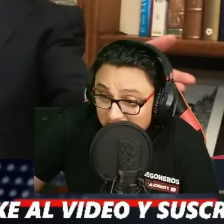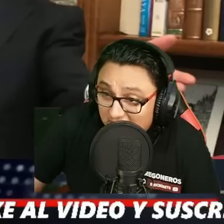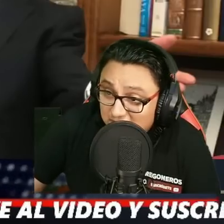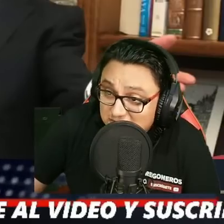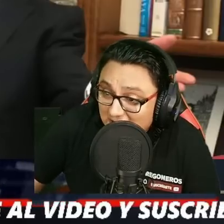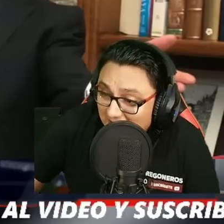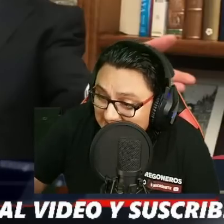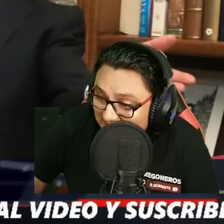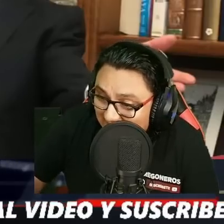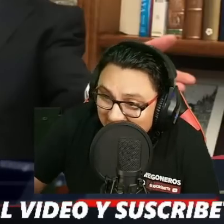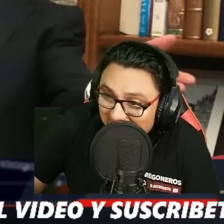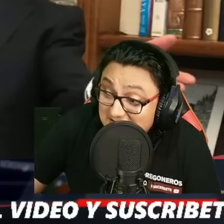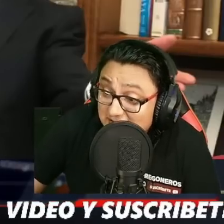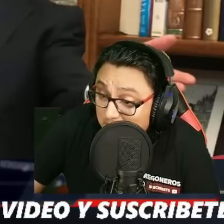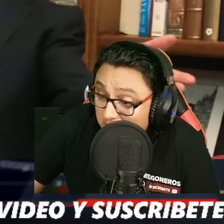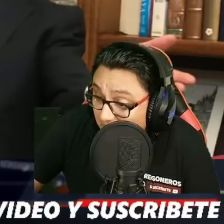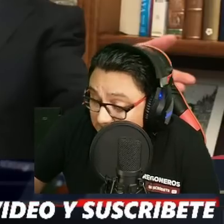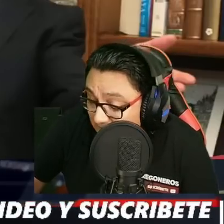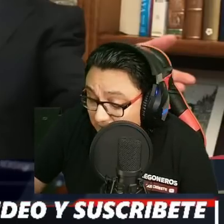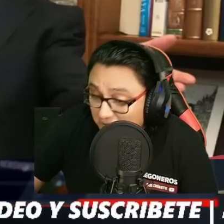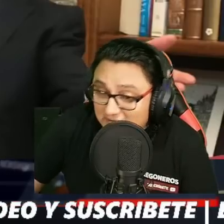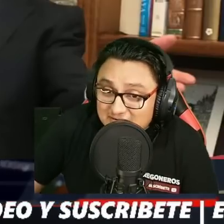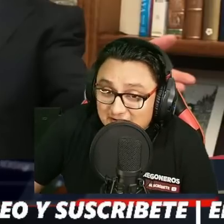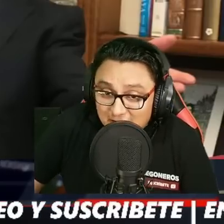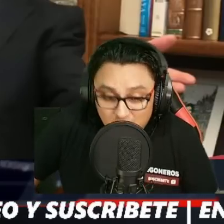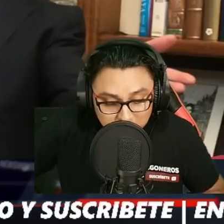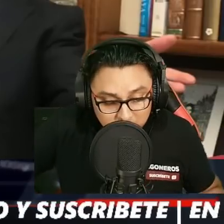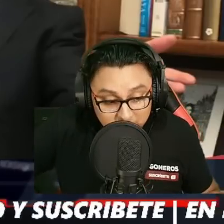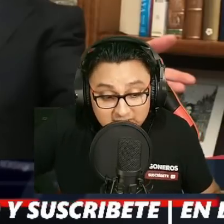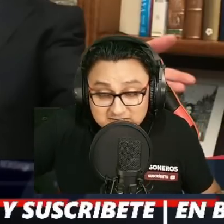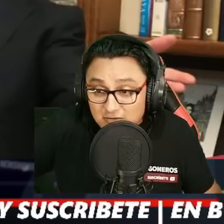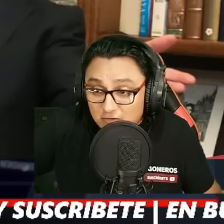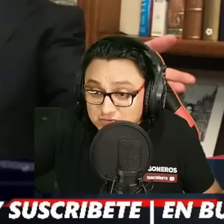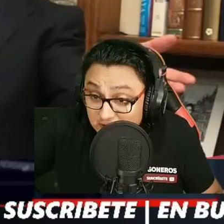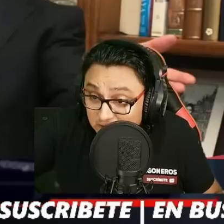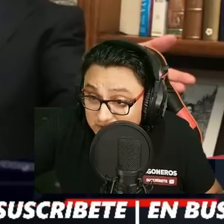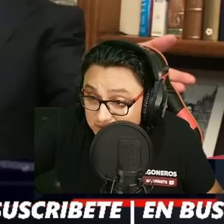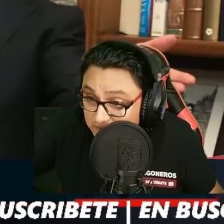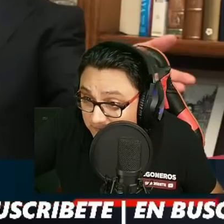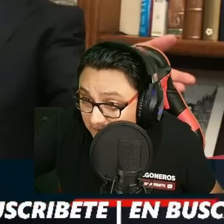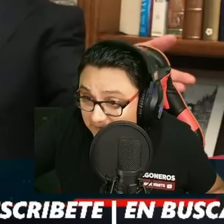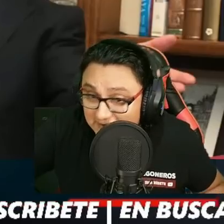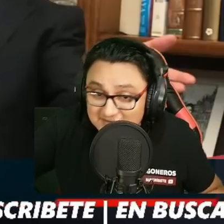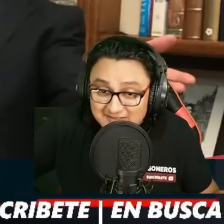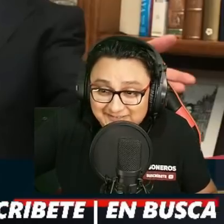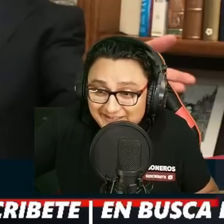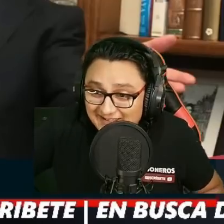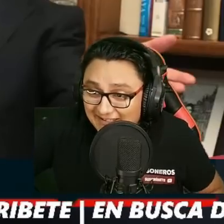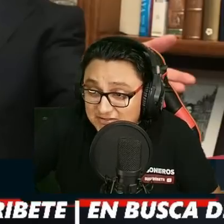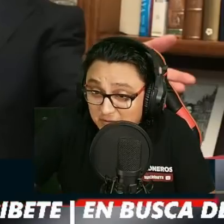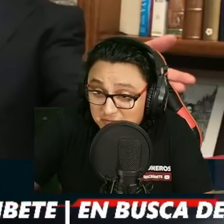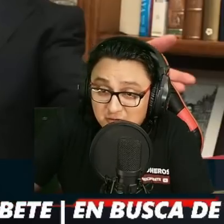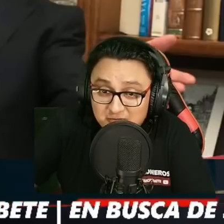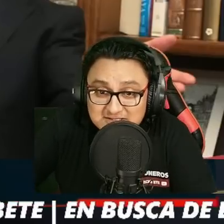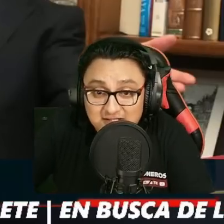sus comentarios acerca de este tema, acerca de lo que dicen los jóvenes, los niños, los infantes. Ya